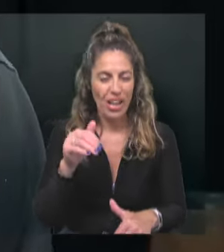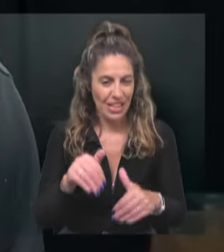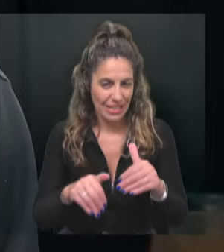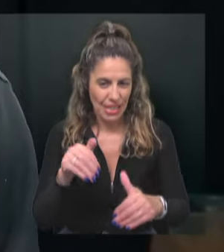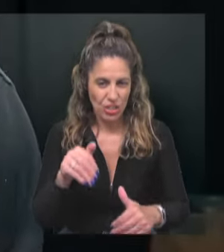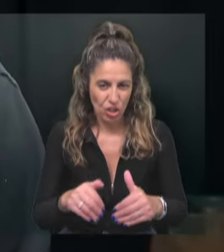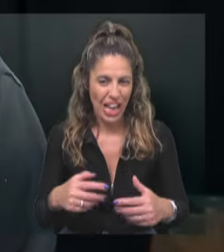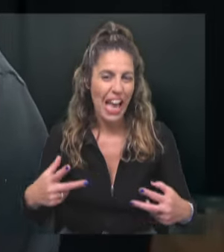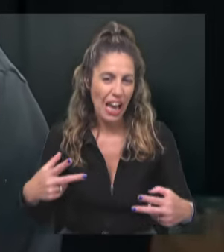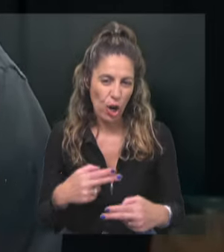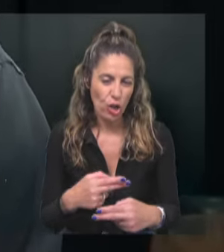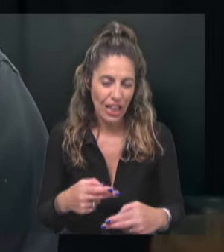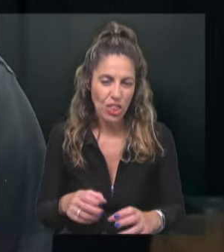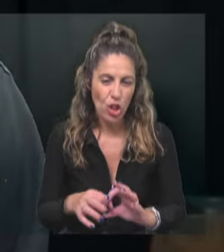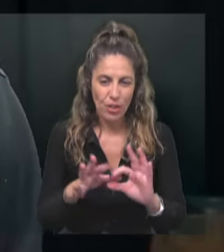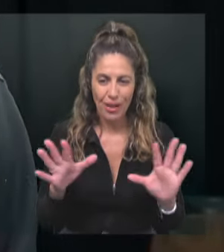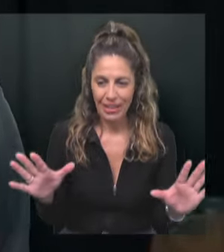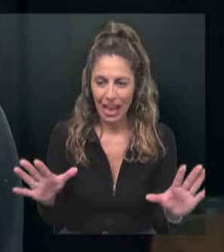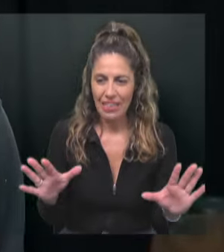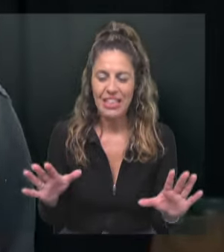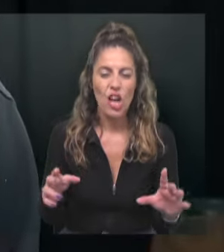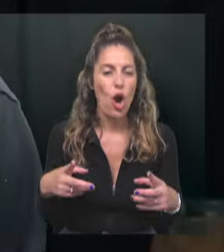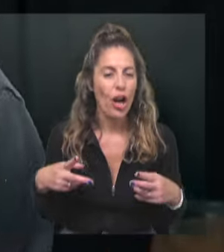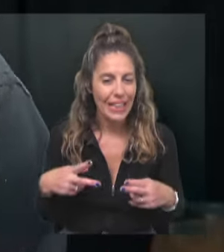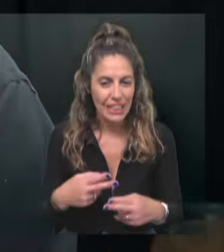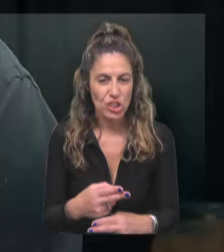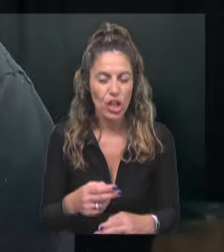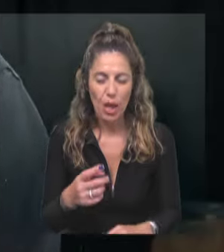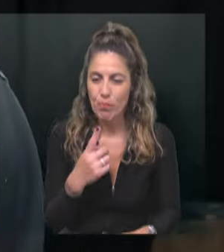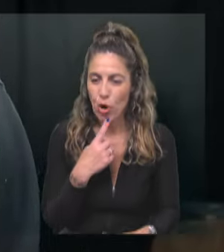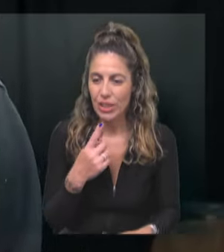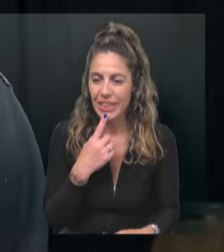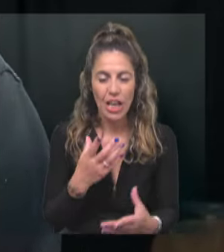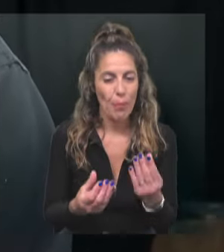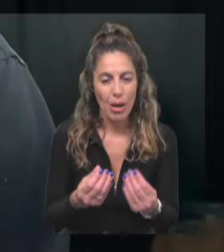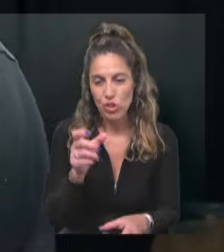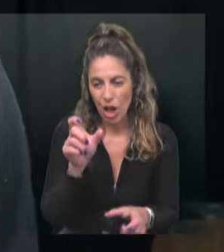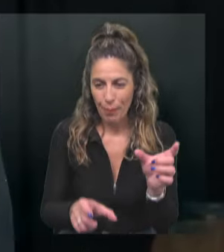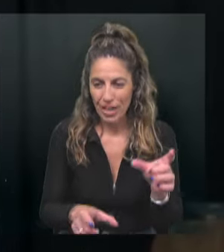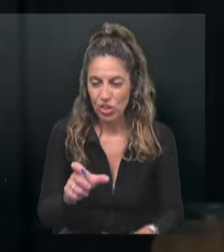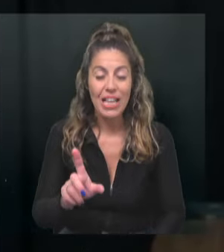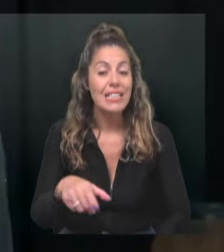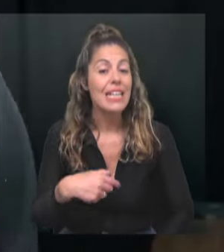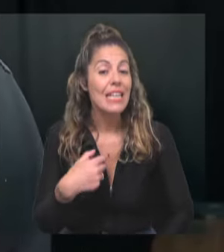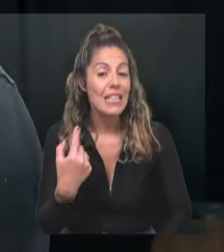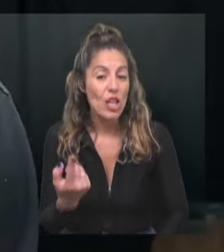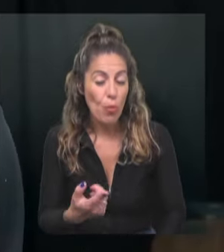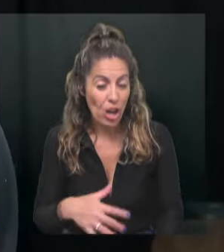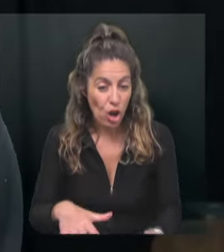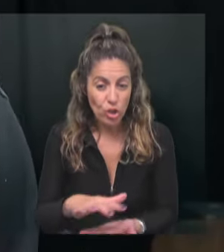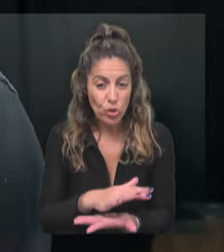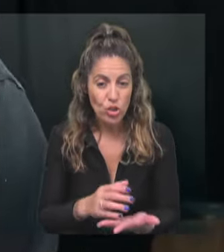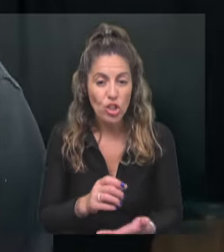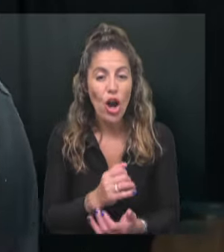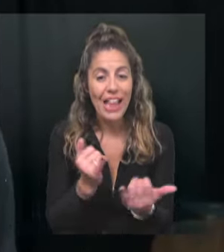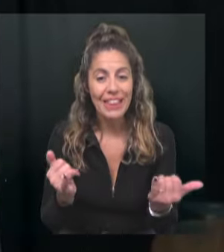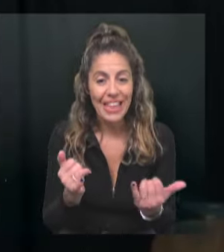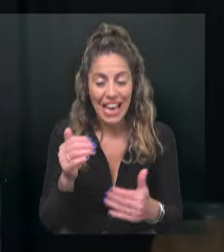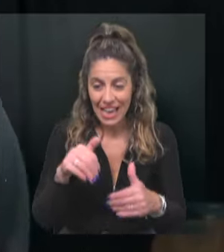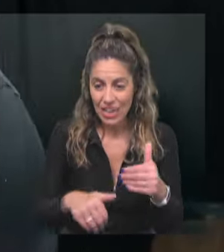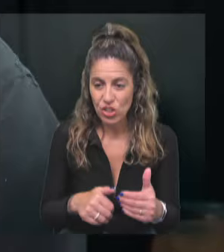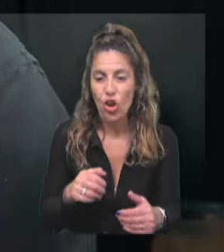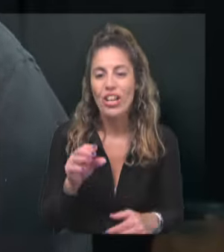recortando libertades con restricciones políticas para mucha gente y después lo que sucedió el propio día de la elección